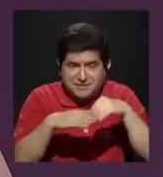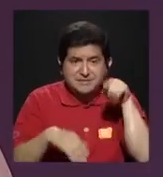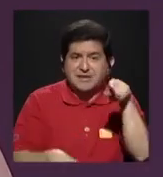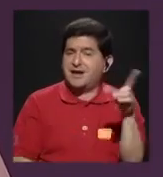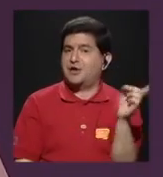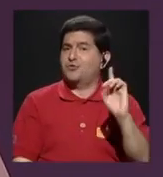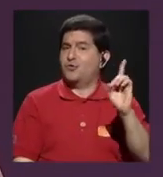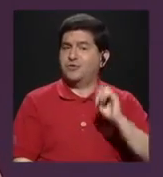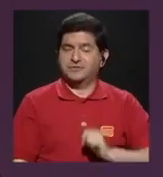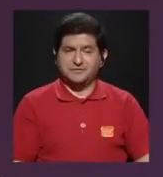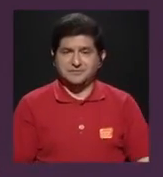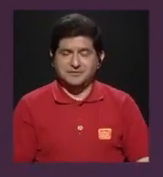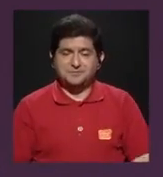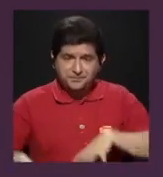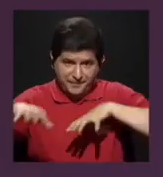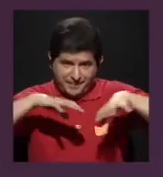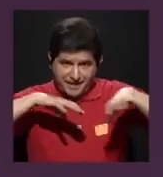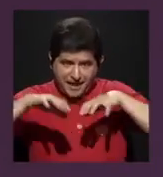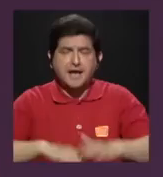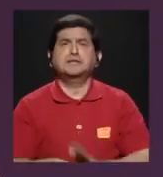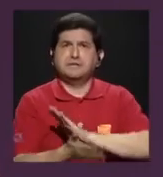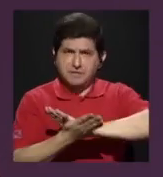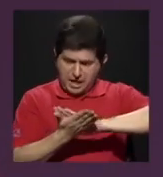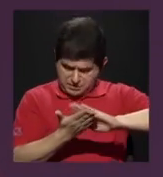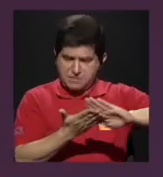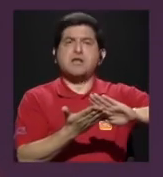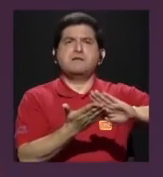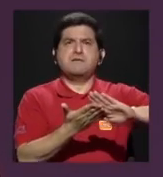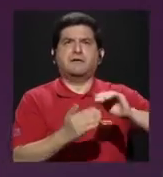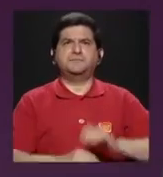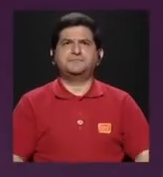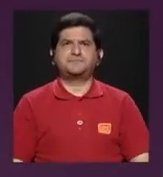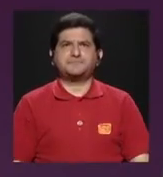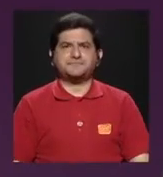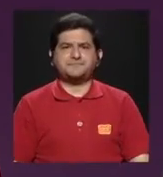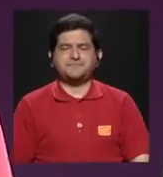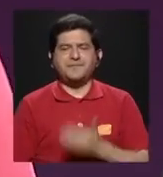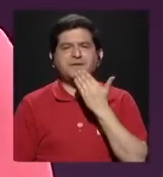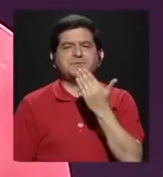Entonces, que es una actividad digna, ¿verdad? Muy bien, nada, muchas gracias.